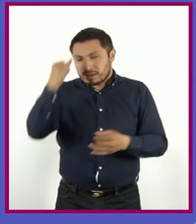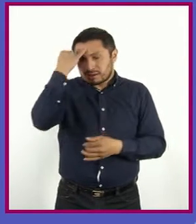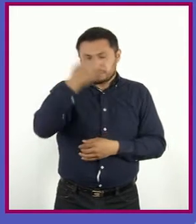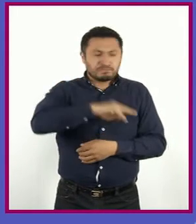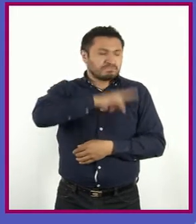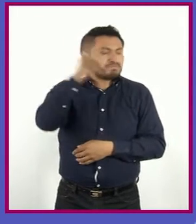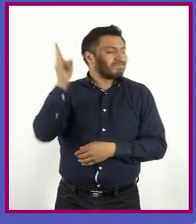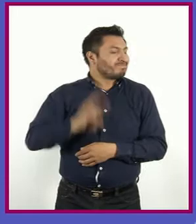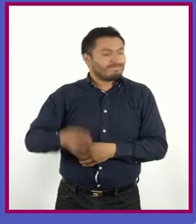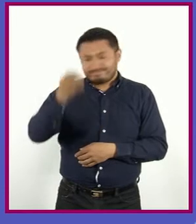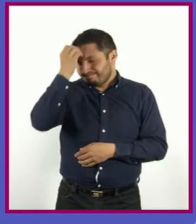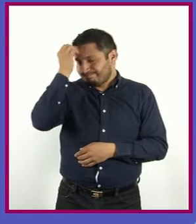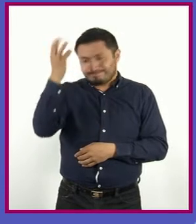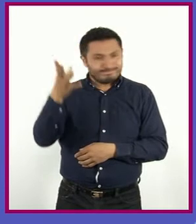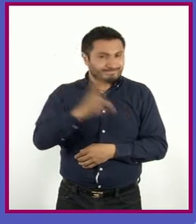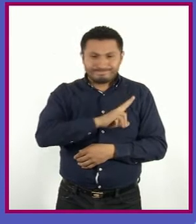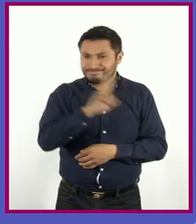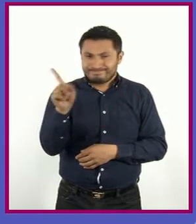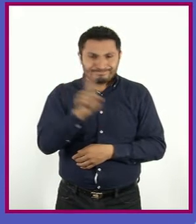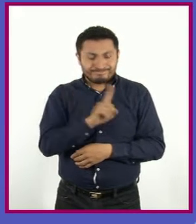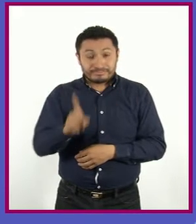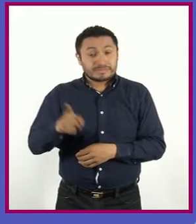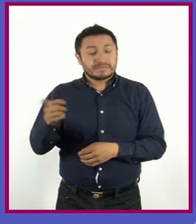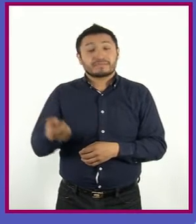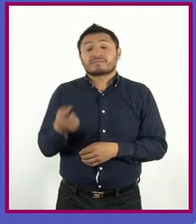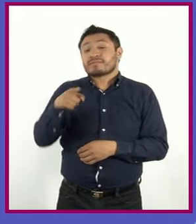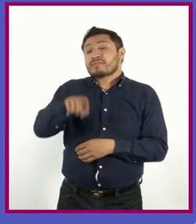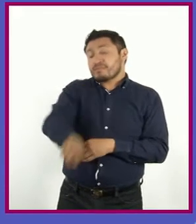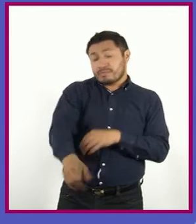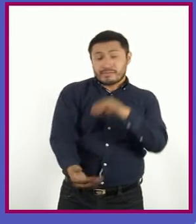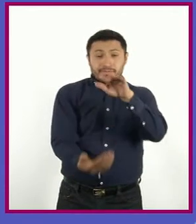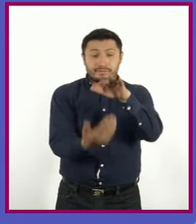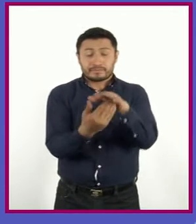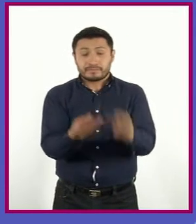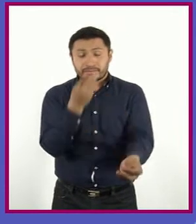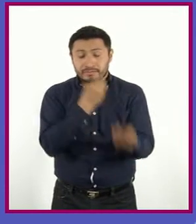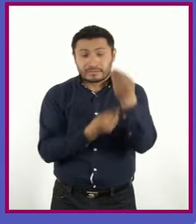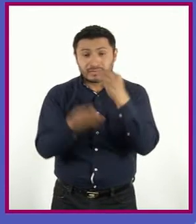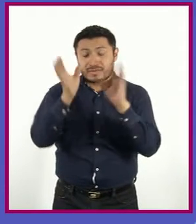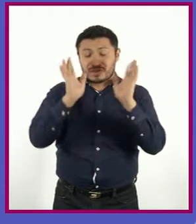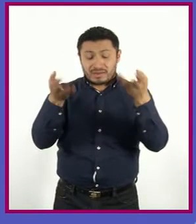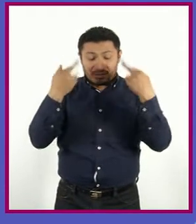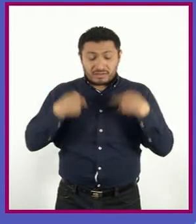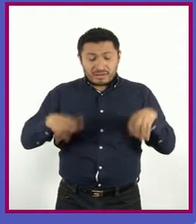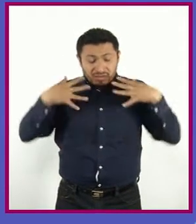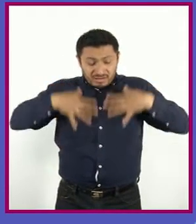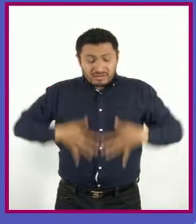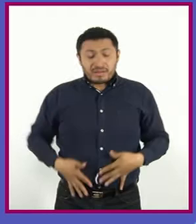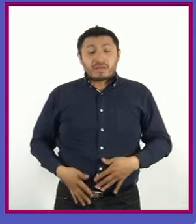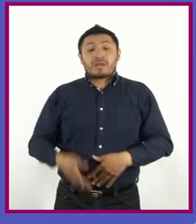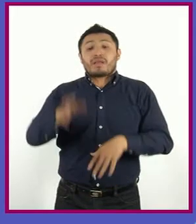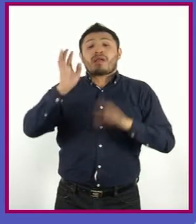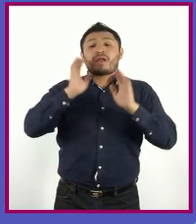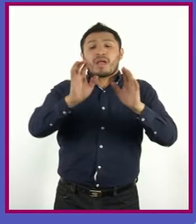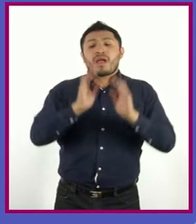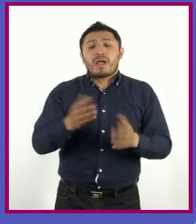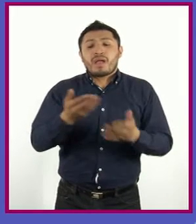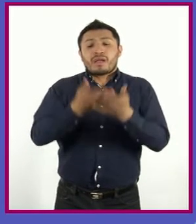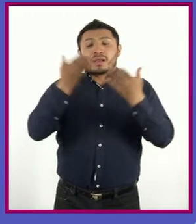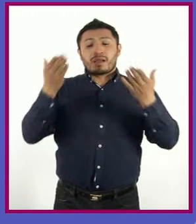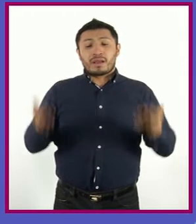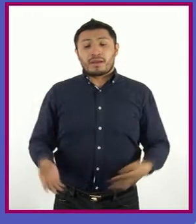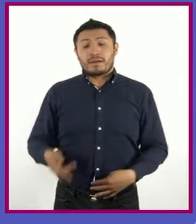he olvidado, y nos mandaban al comedor una vez que nos habían vestido con la advertencia de ahora